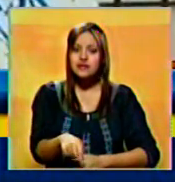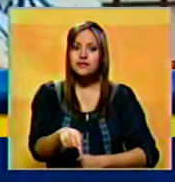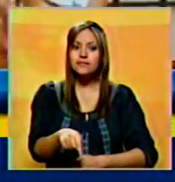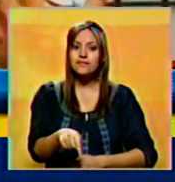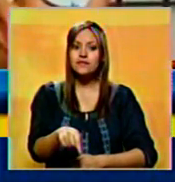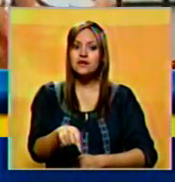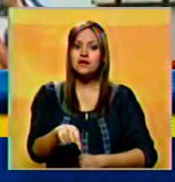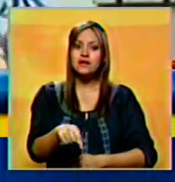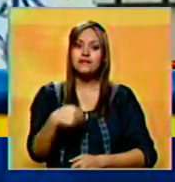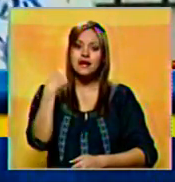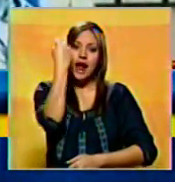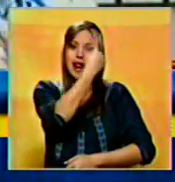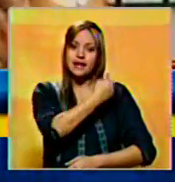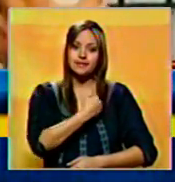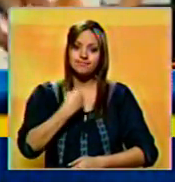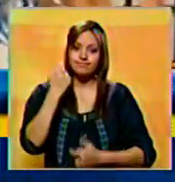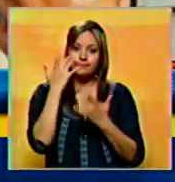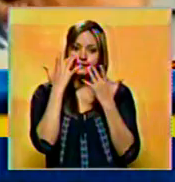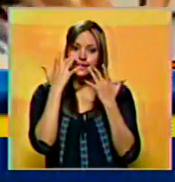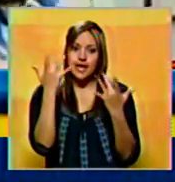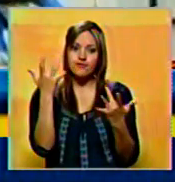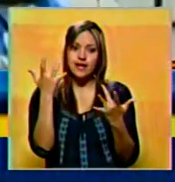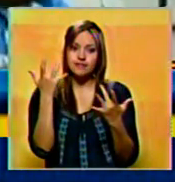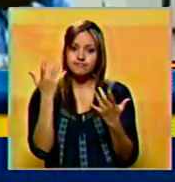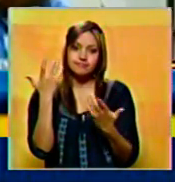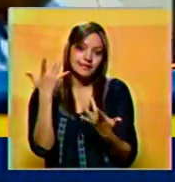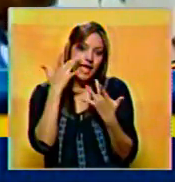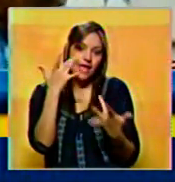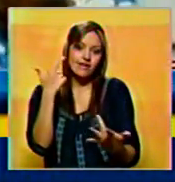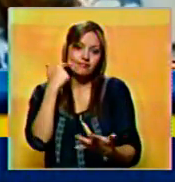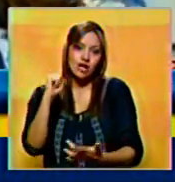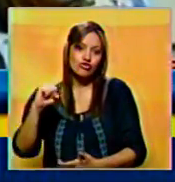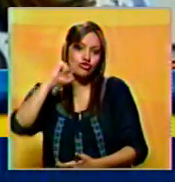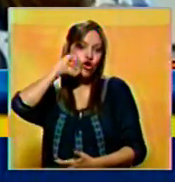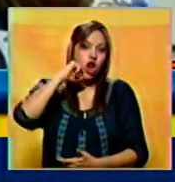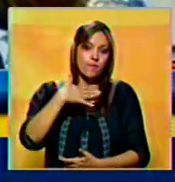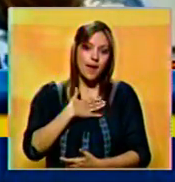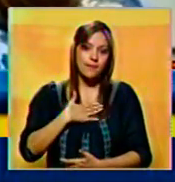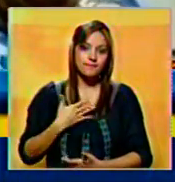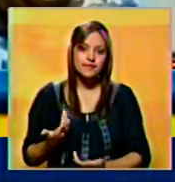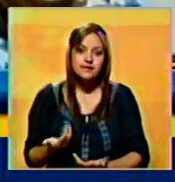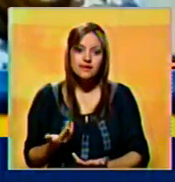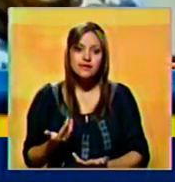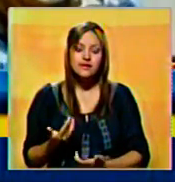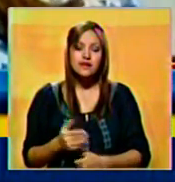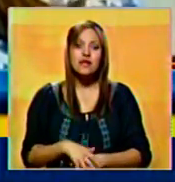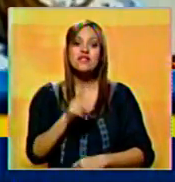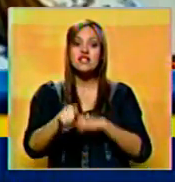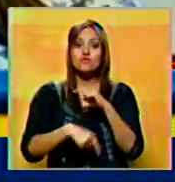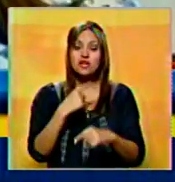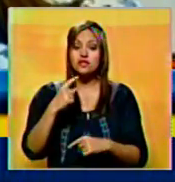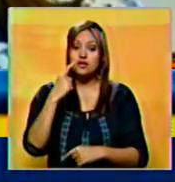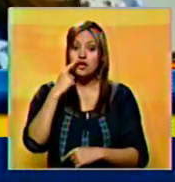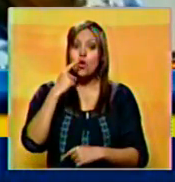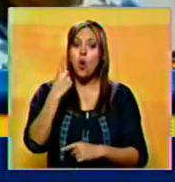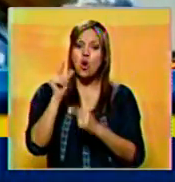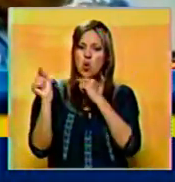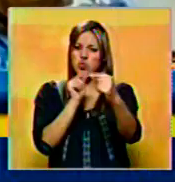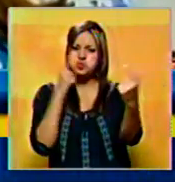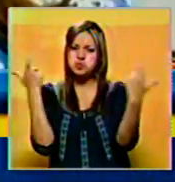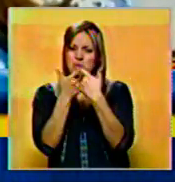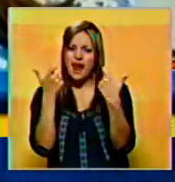con un rostro, lo pueden ver, golpeado. Después de una discusión